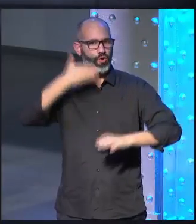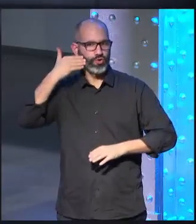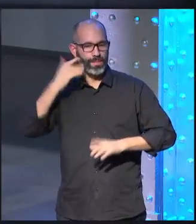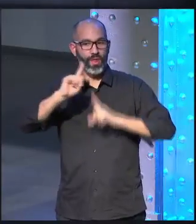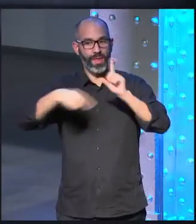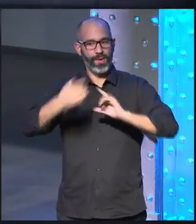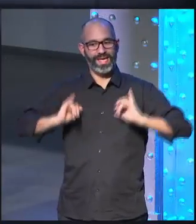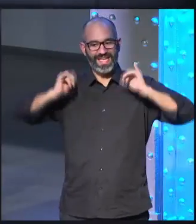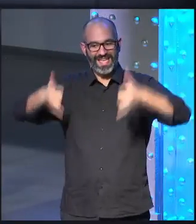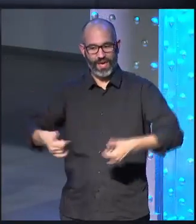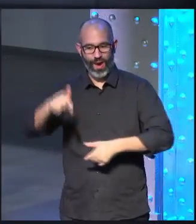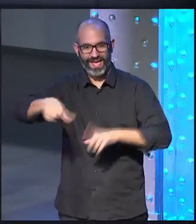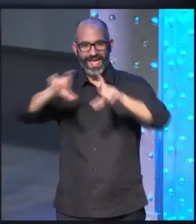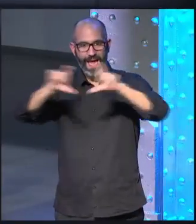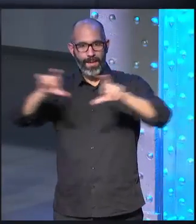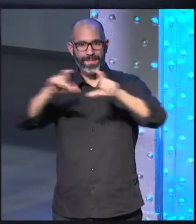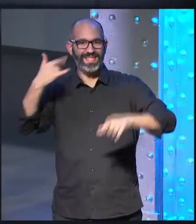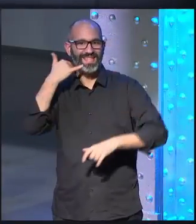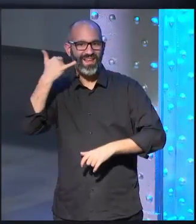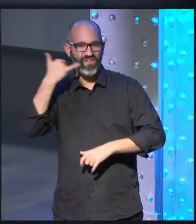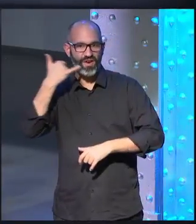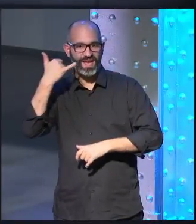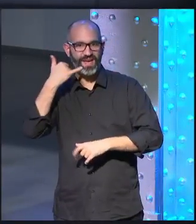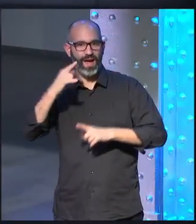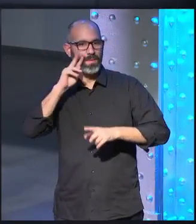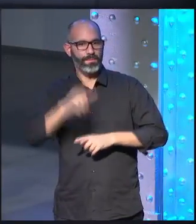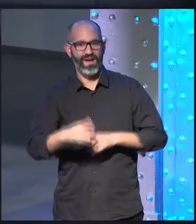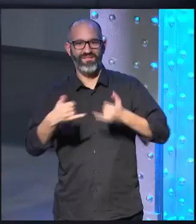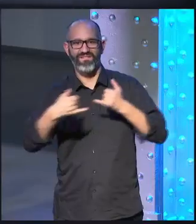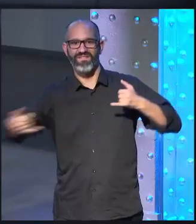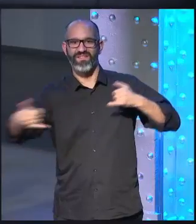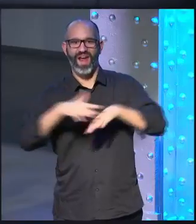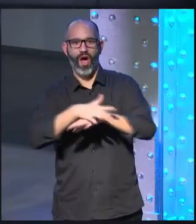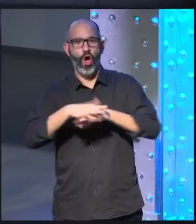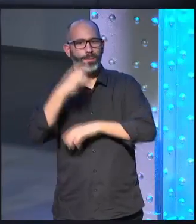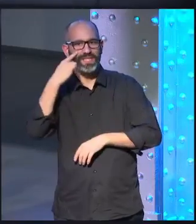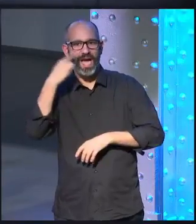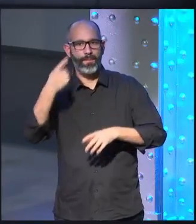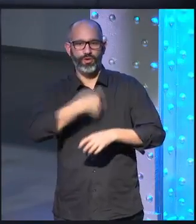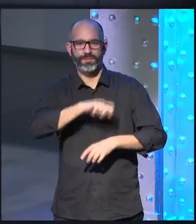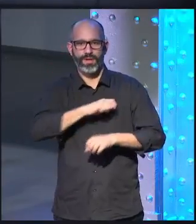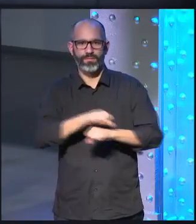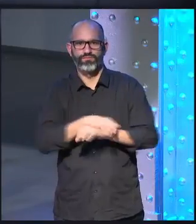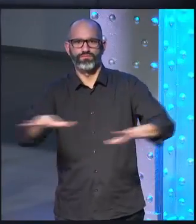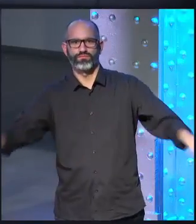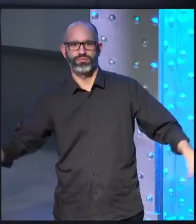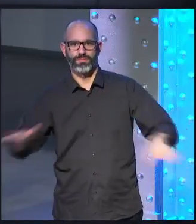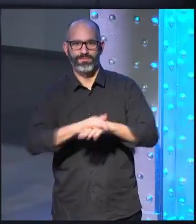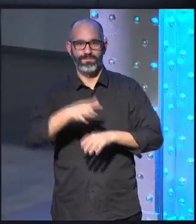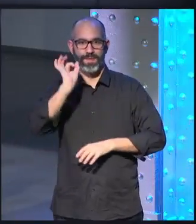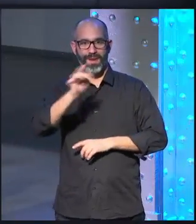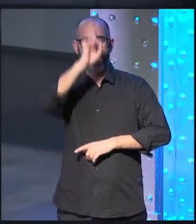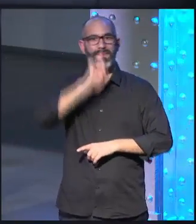demanda, en esto que digo que las cosas sucedan, tiene una demanda de desplegar fibra óptica por toda España. Vamos al mercado laboral y no hay